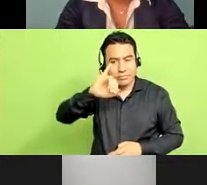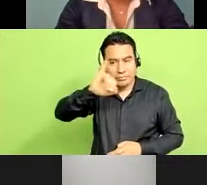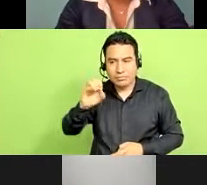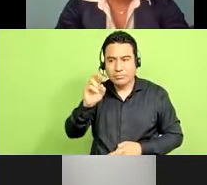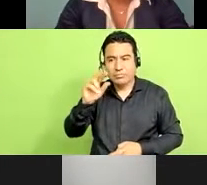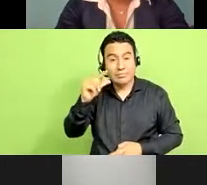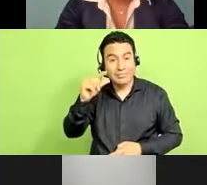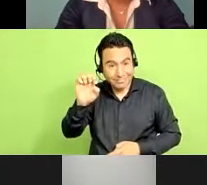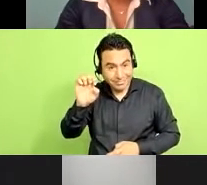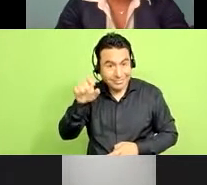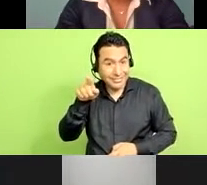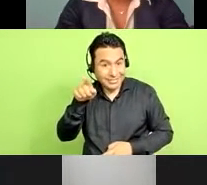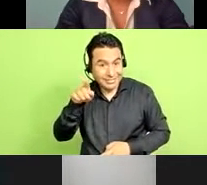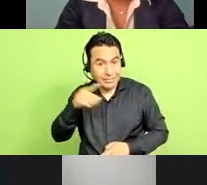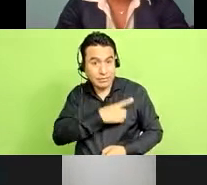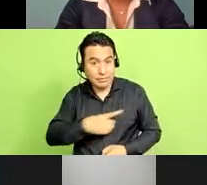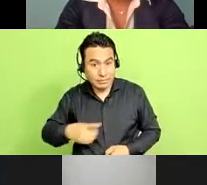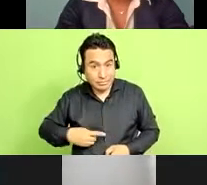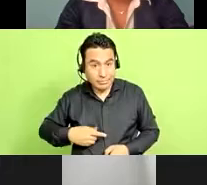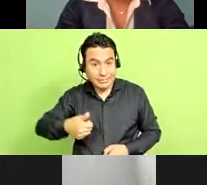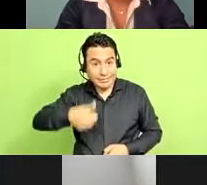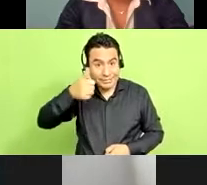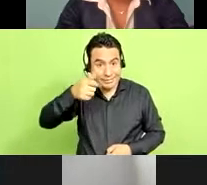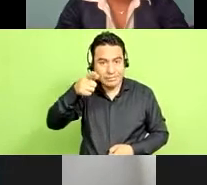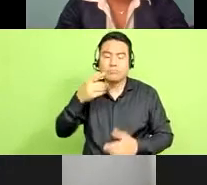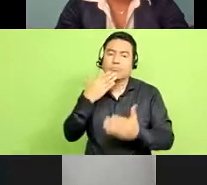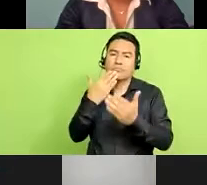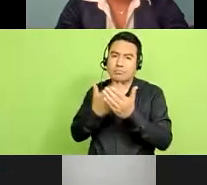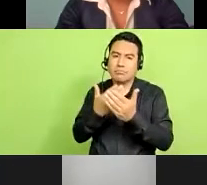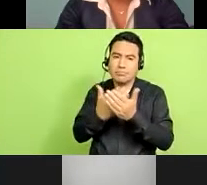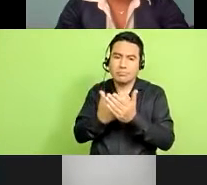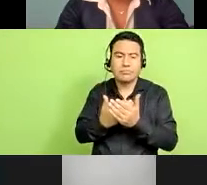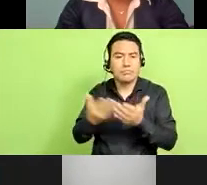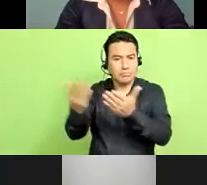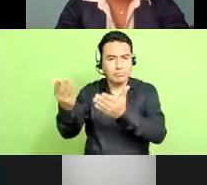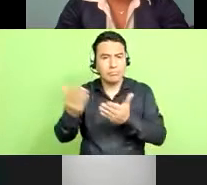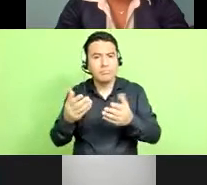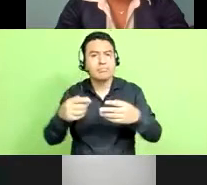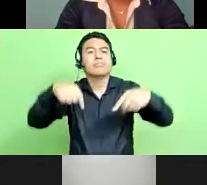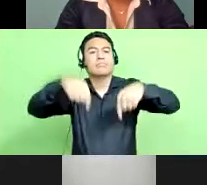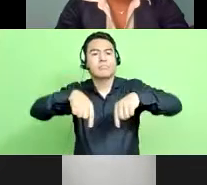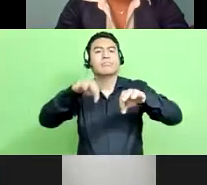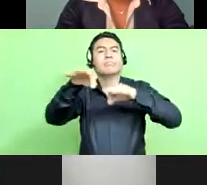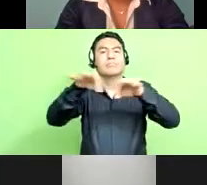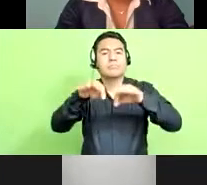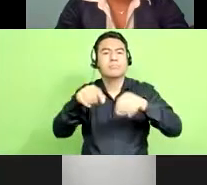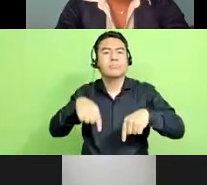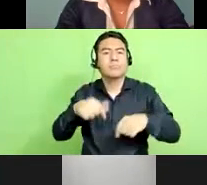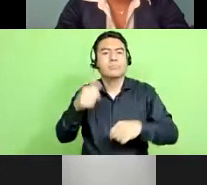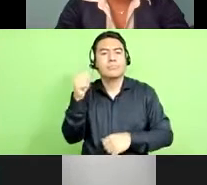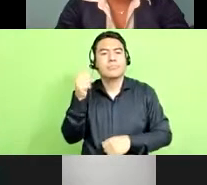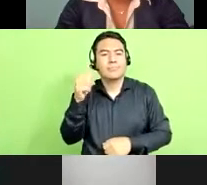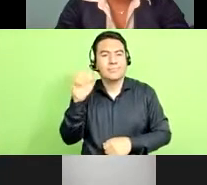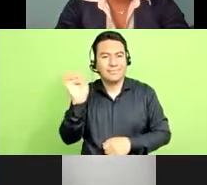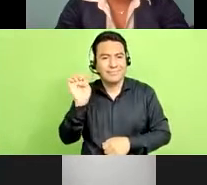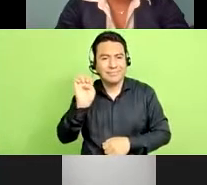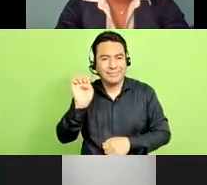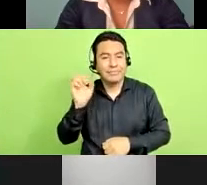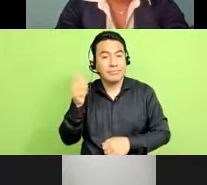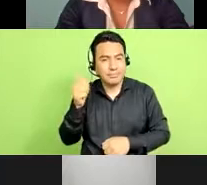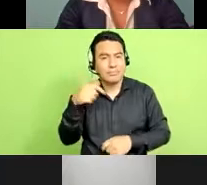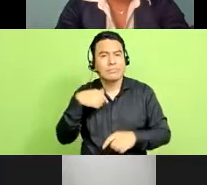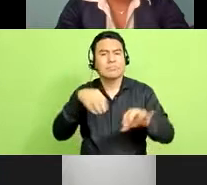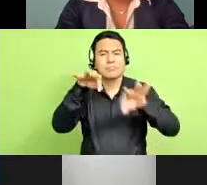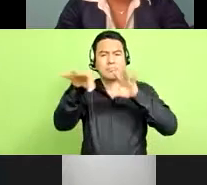hoy día 10 de enero vamos a desarrollar si vamos a desarrollar las